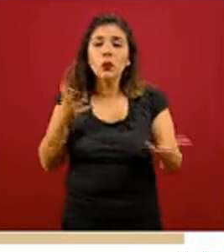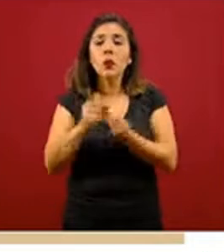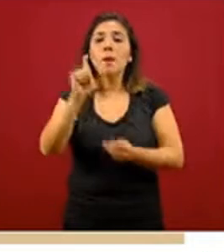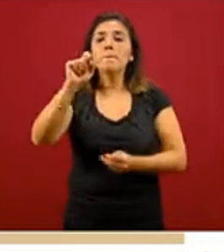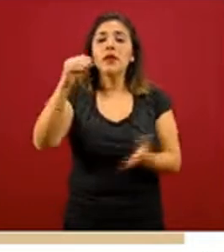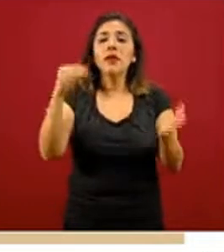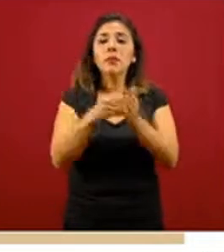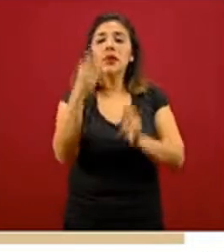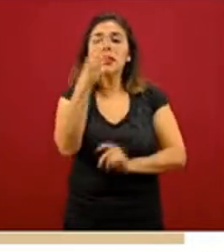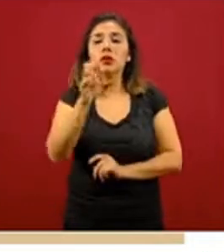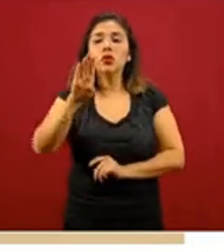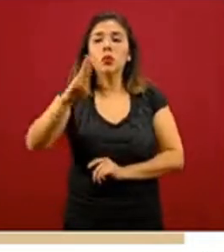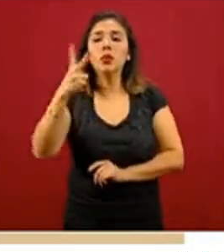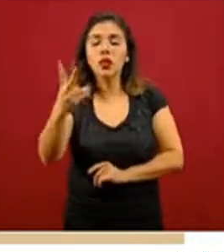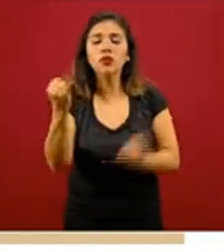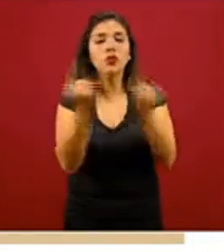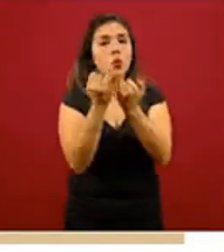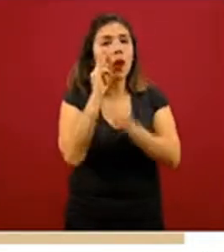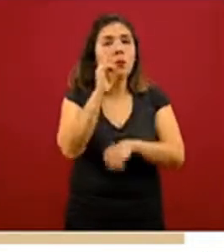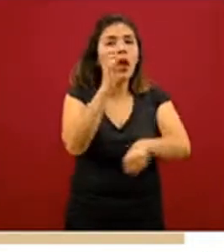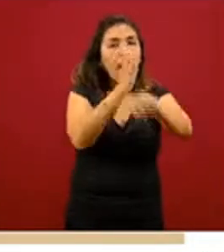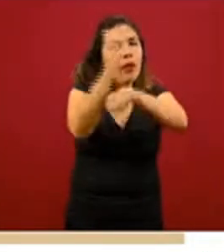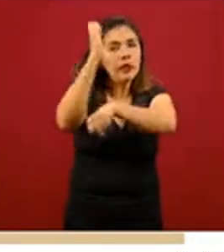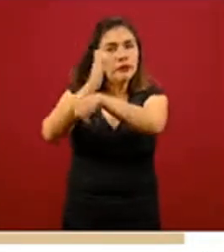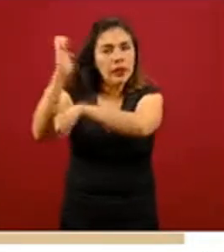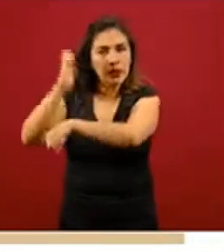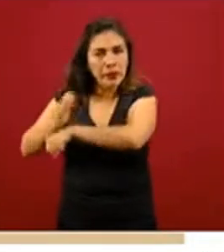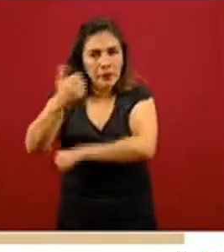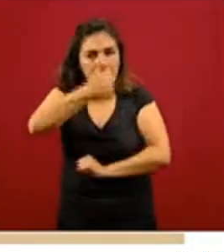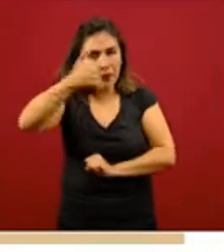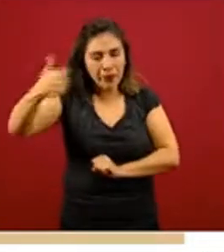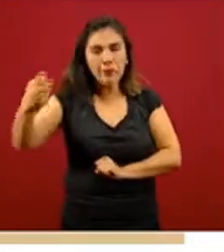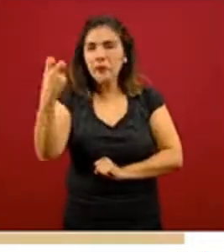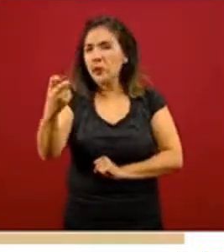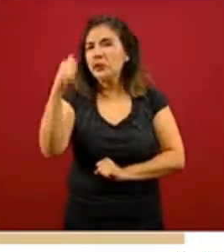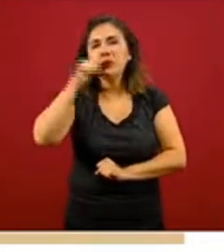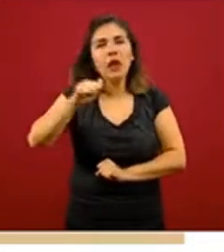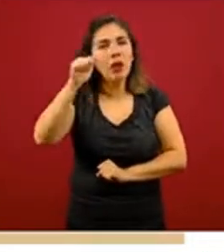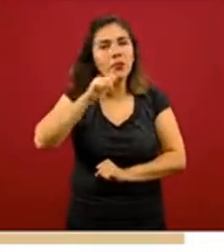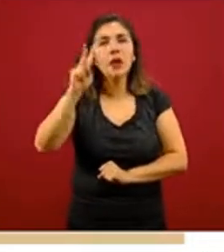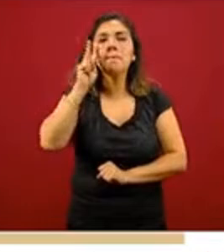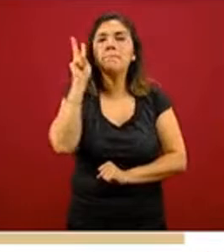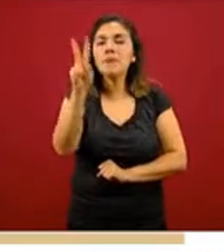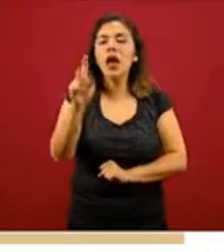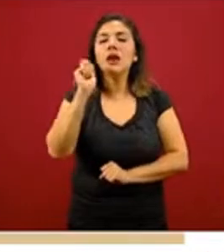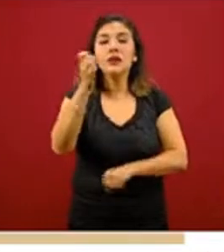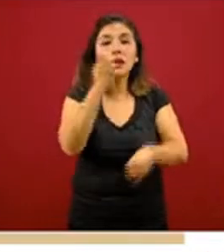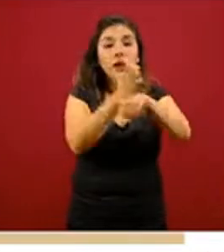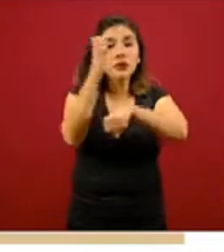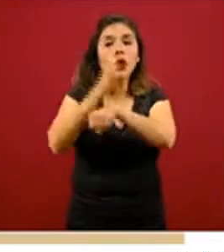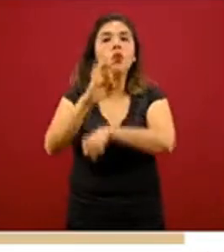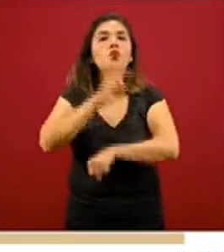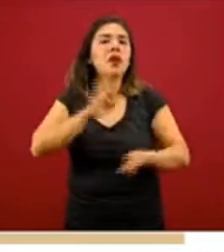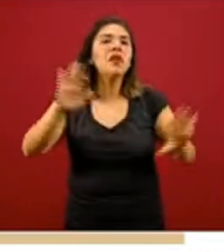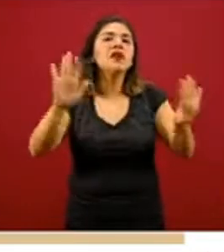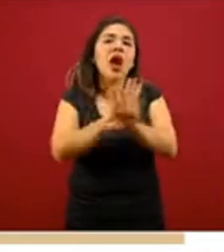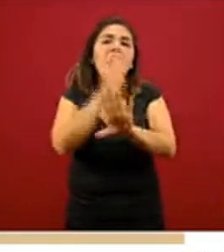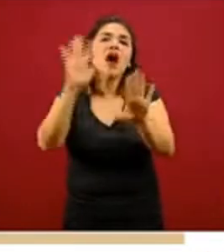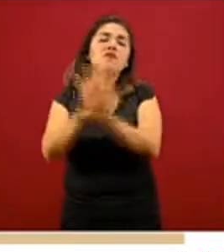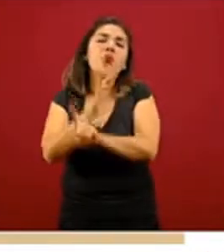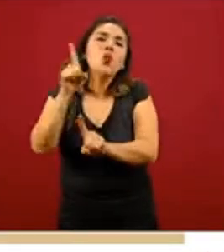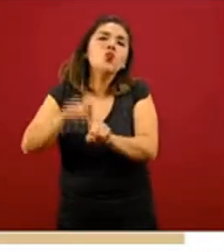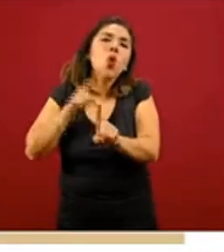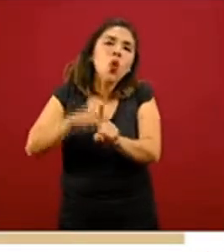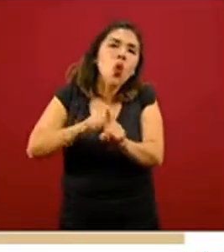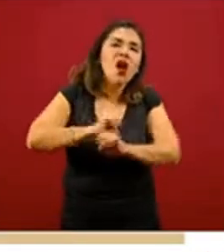20.392, distribuidos también por entidad federativa. Aquí siempre vamos a ver que las entidades federativas pueden estar cambiando de color, yendo de un